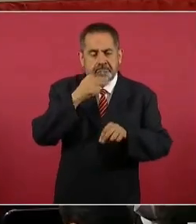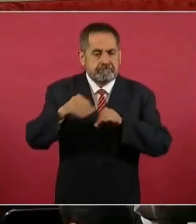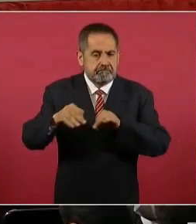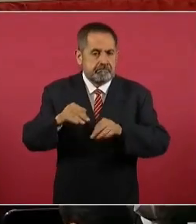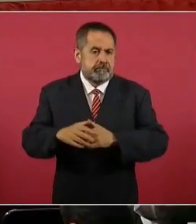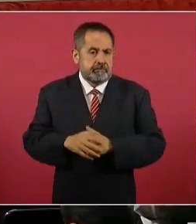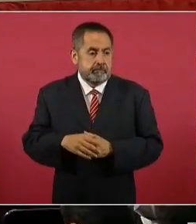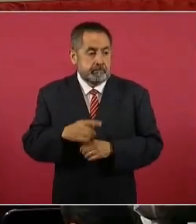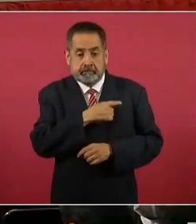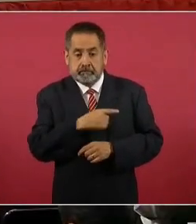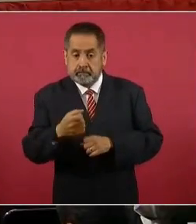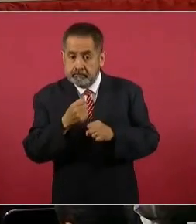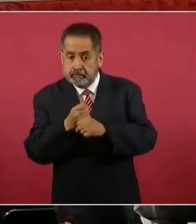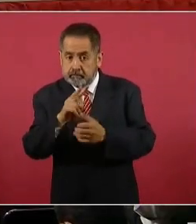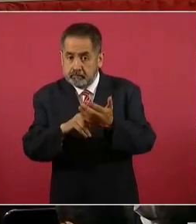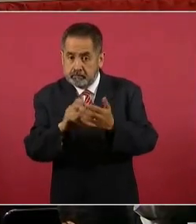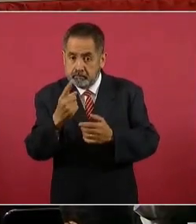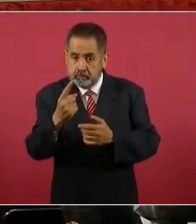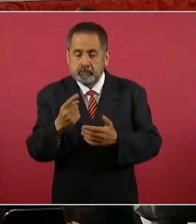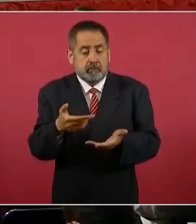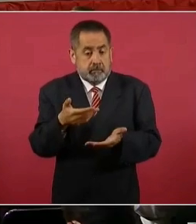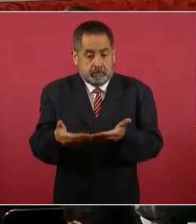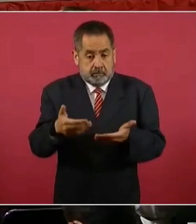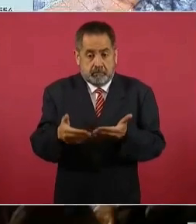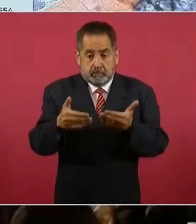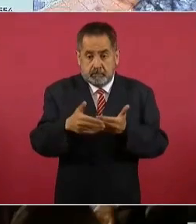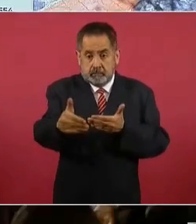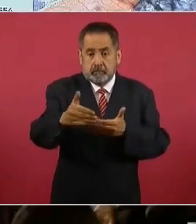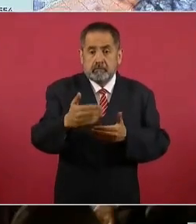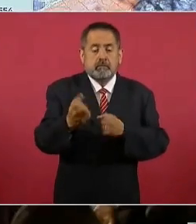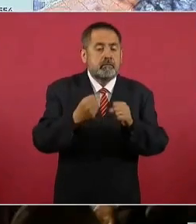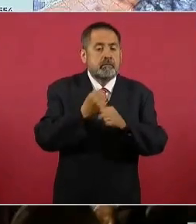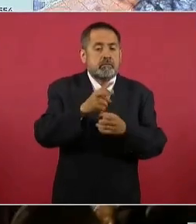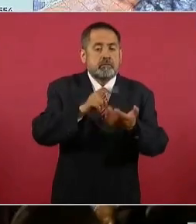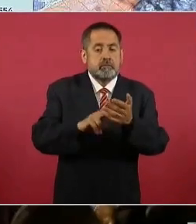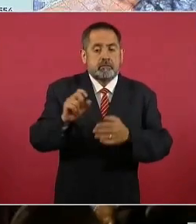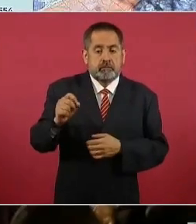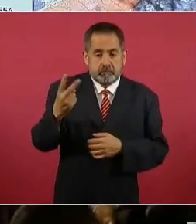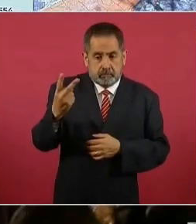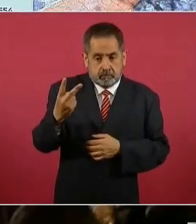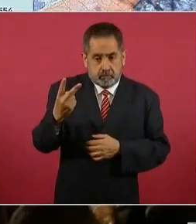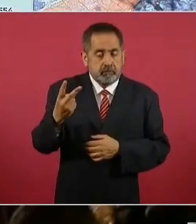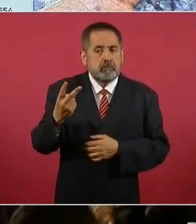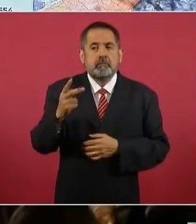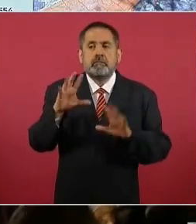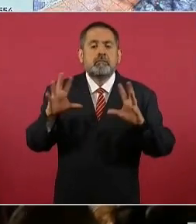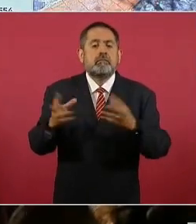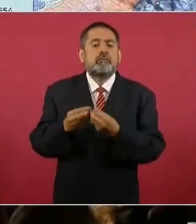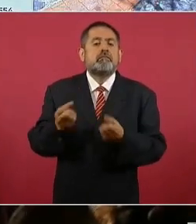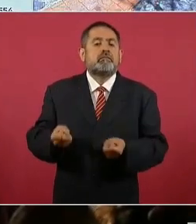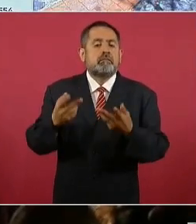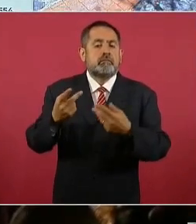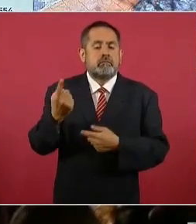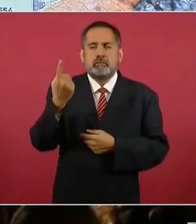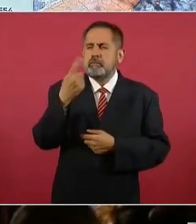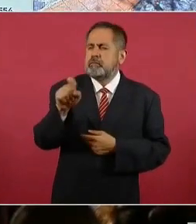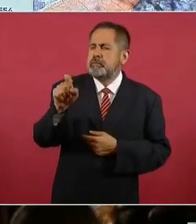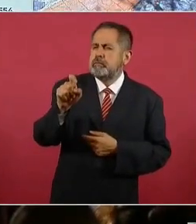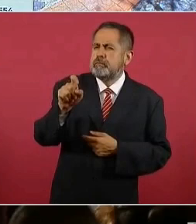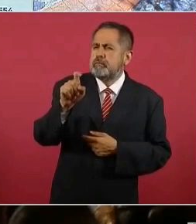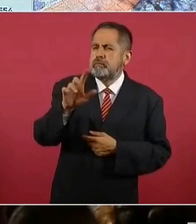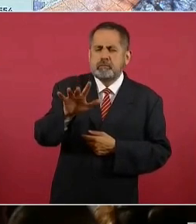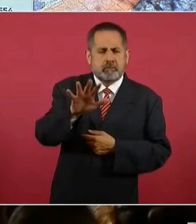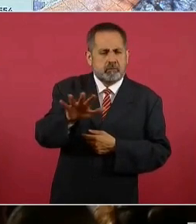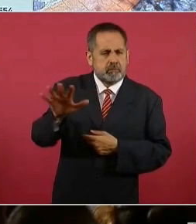2021 ahora en el año 20 2 mil 22 pues tenemos 124 tenemos ciento